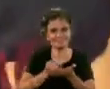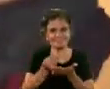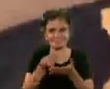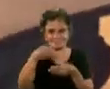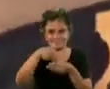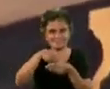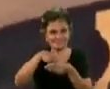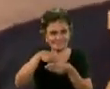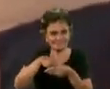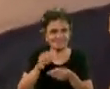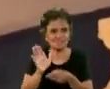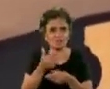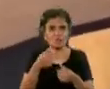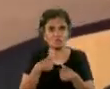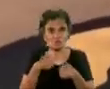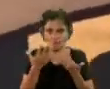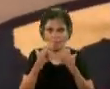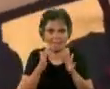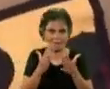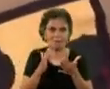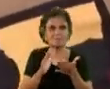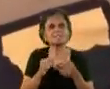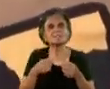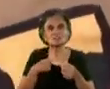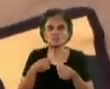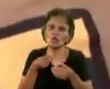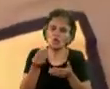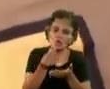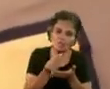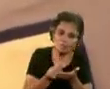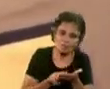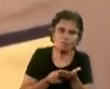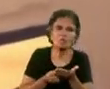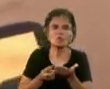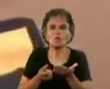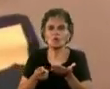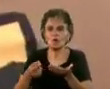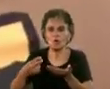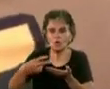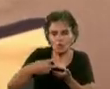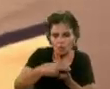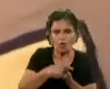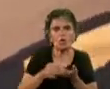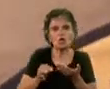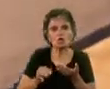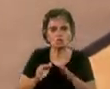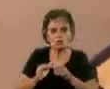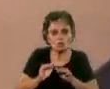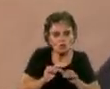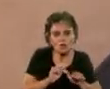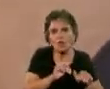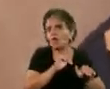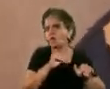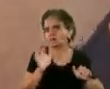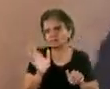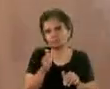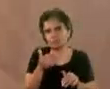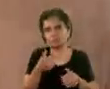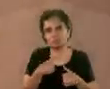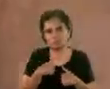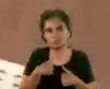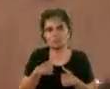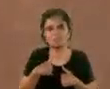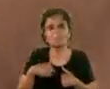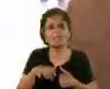confeccionado por tus manos? Todo lo hago yo. El diseño, corto la tela, pongo los cierres, coso, todo lo hago yo. ¿De qué localidad venís? Yo